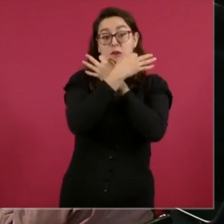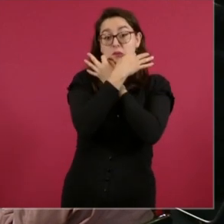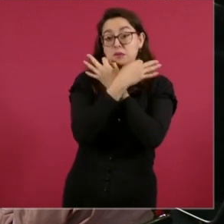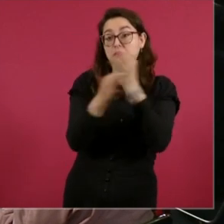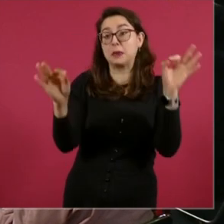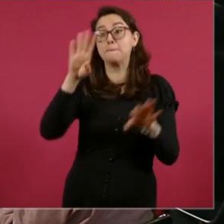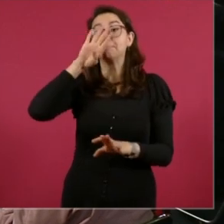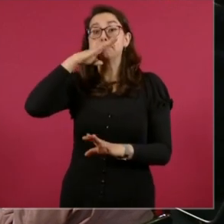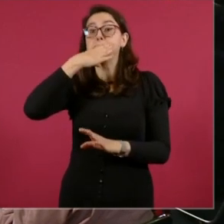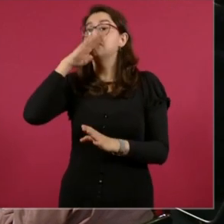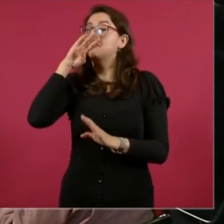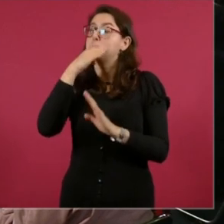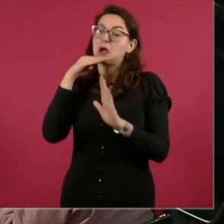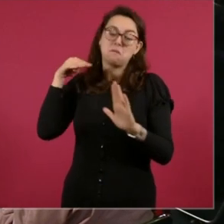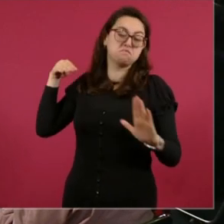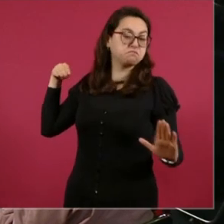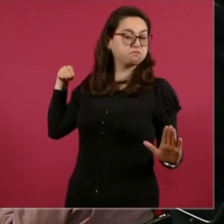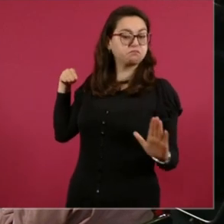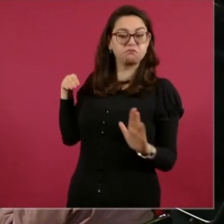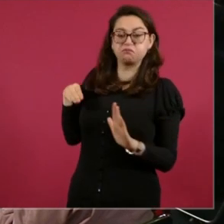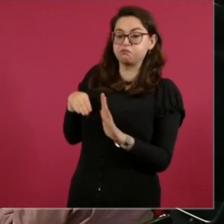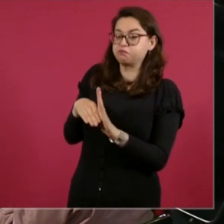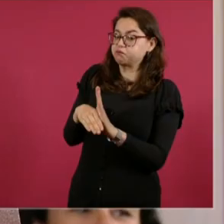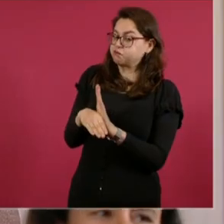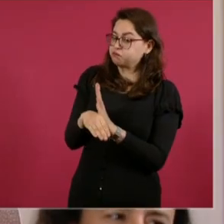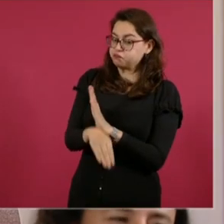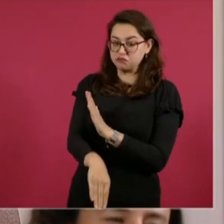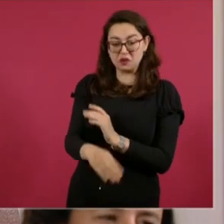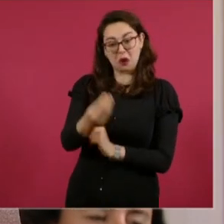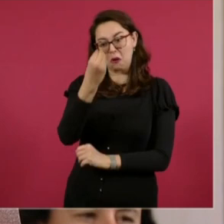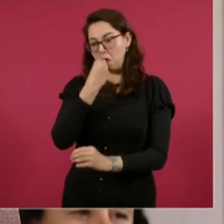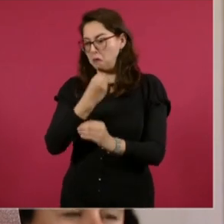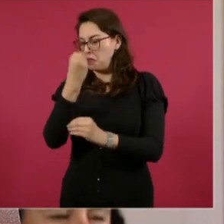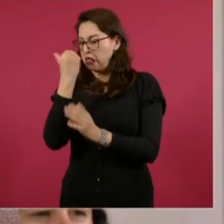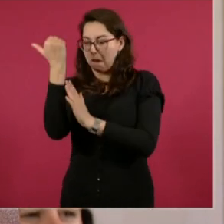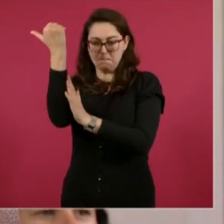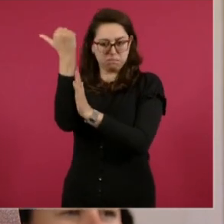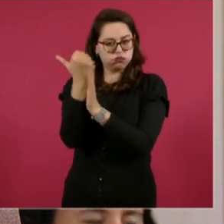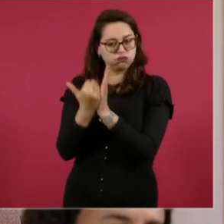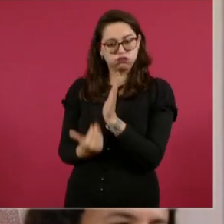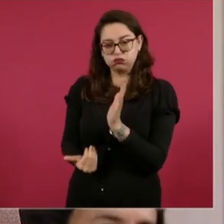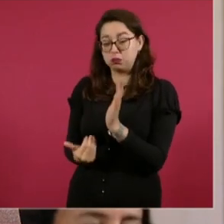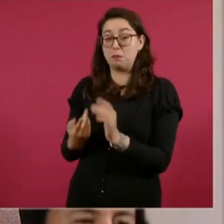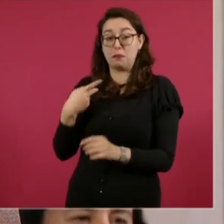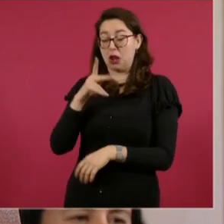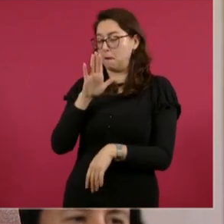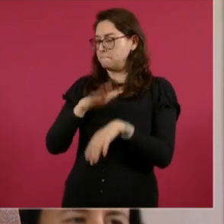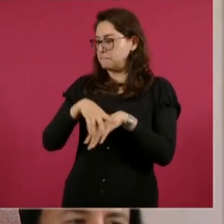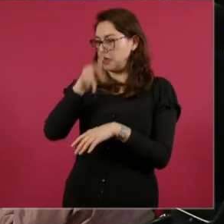una disminución en la producción y en especial en la producción de maíz.